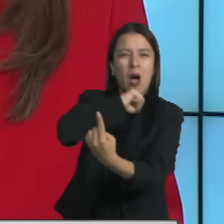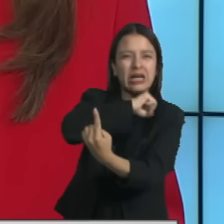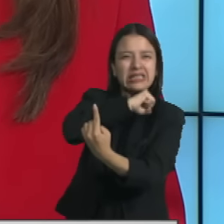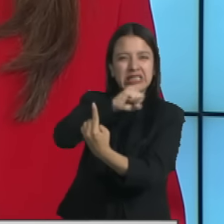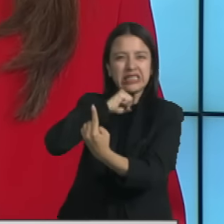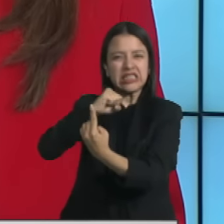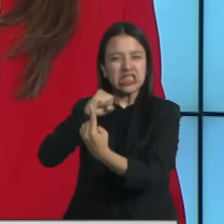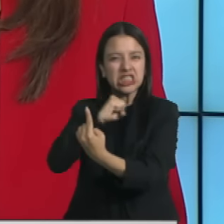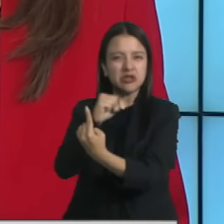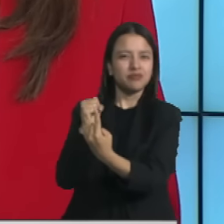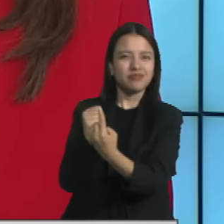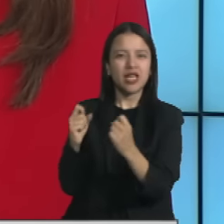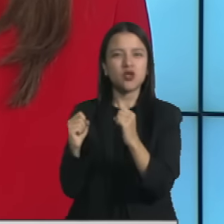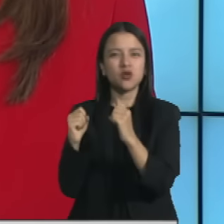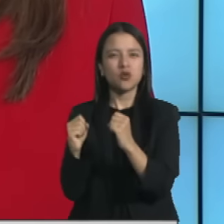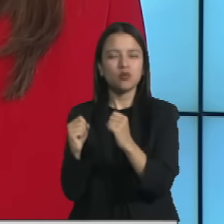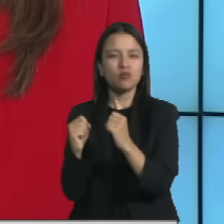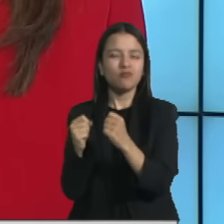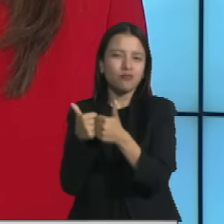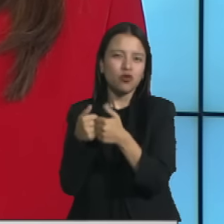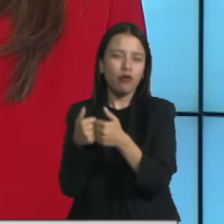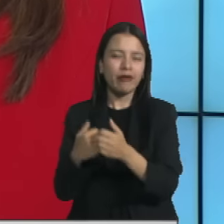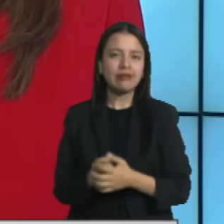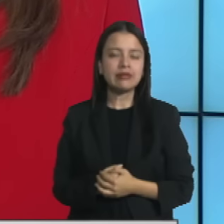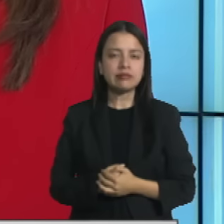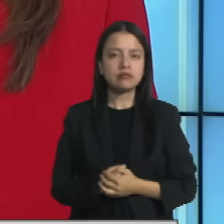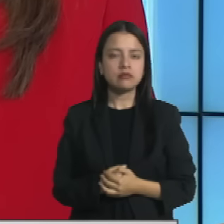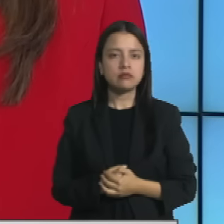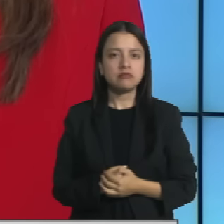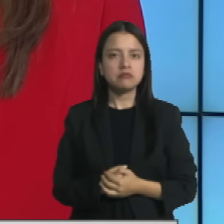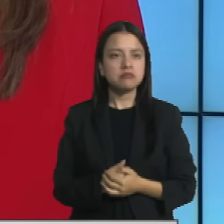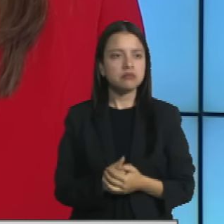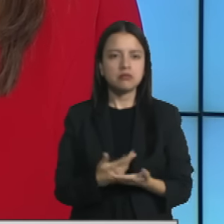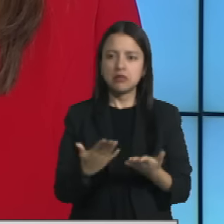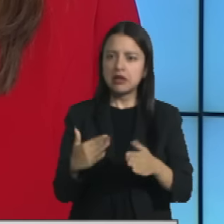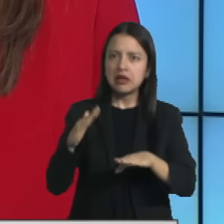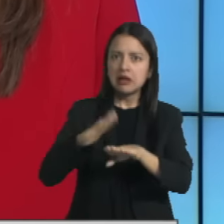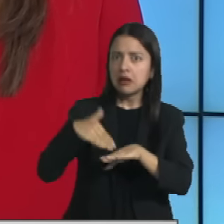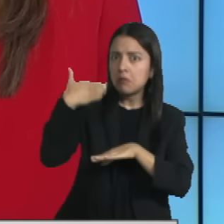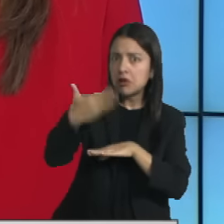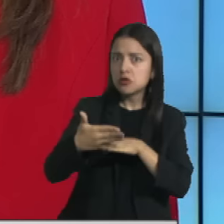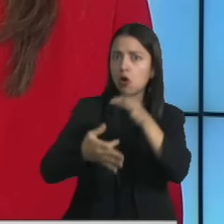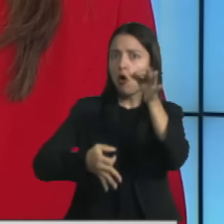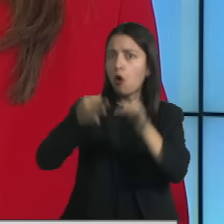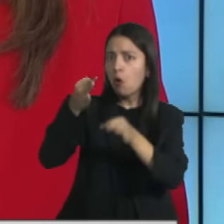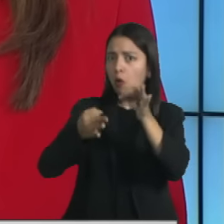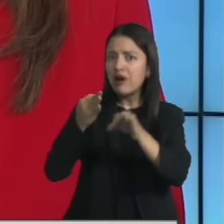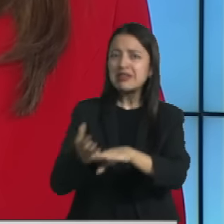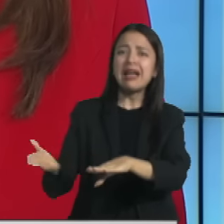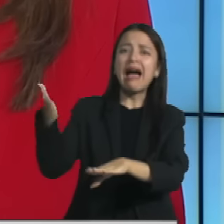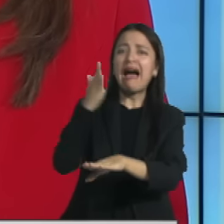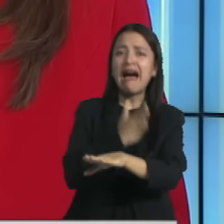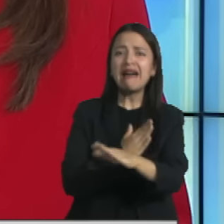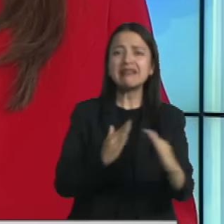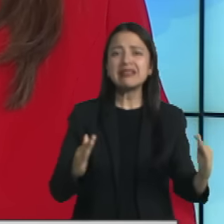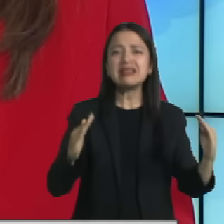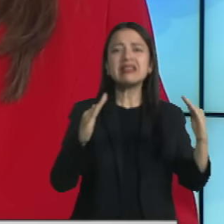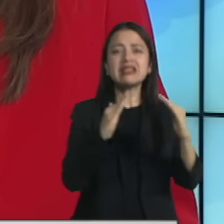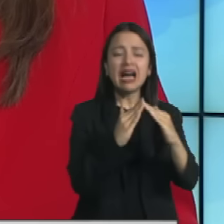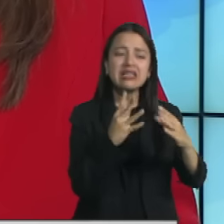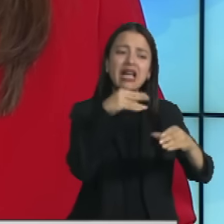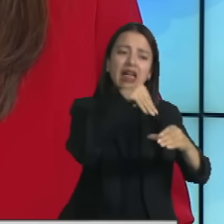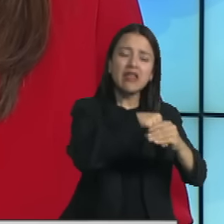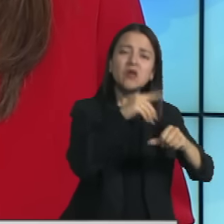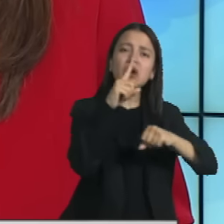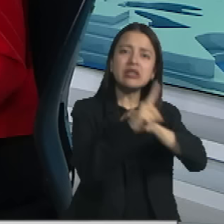a su compañera sentimental. Insólitamente, otro juez, por los mismos hechos, le había dado casa por cárcel en el lugar donde residía la